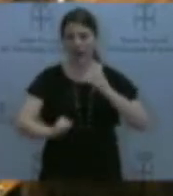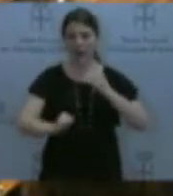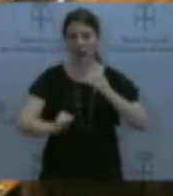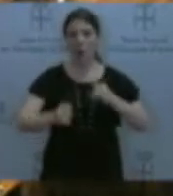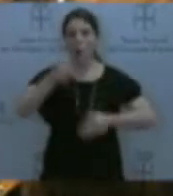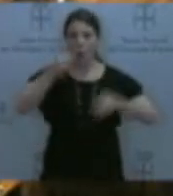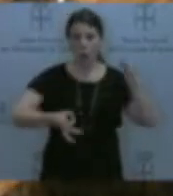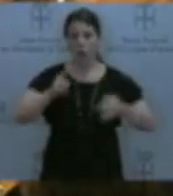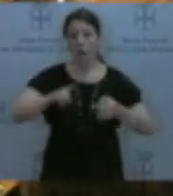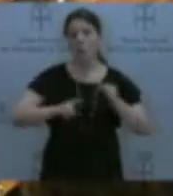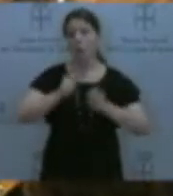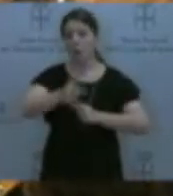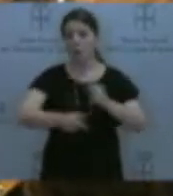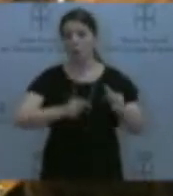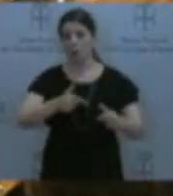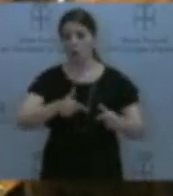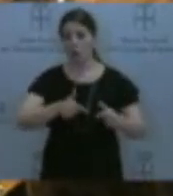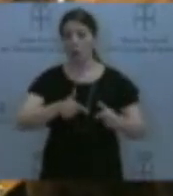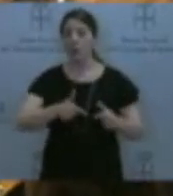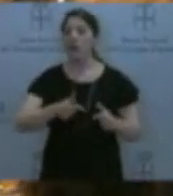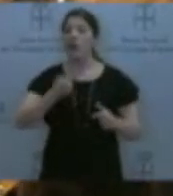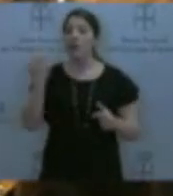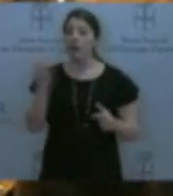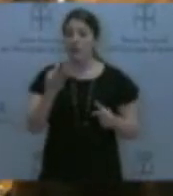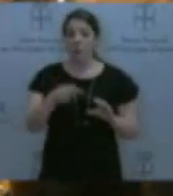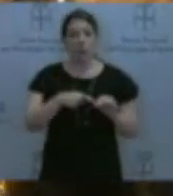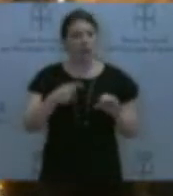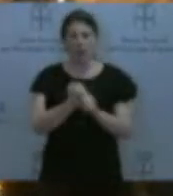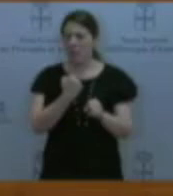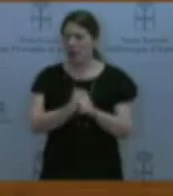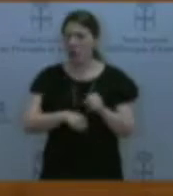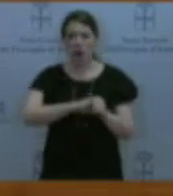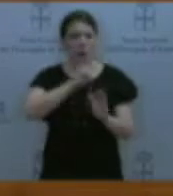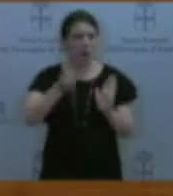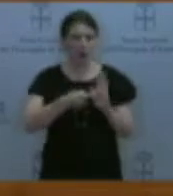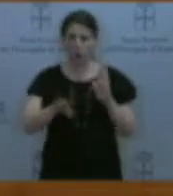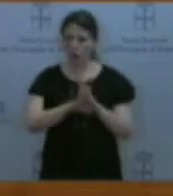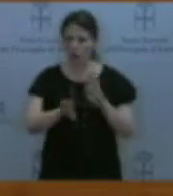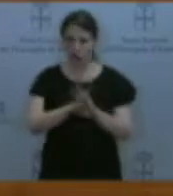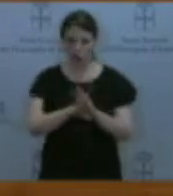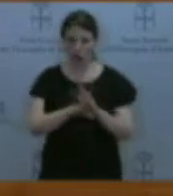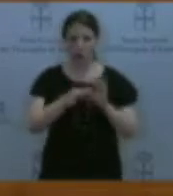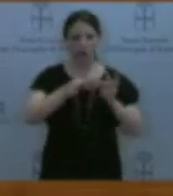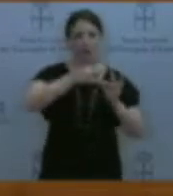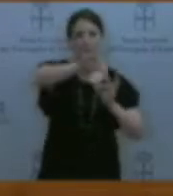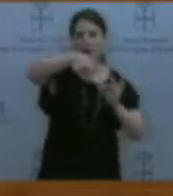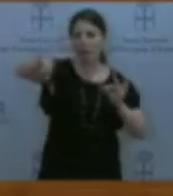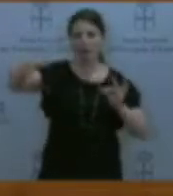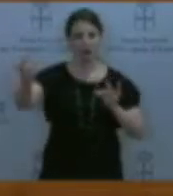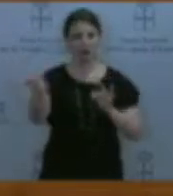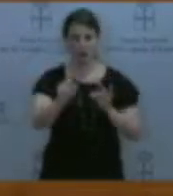mantenga la totalidad de los puestos de empleo sin deslocalizarlos, que luche contra la corrupción, que incluya un